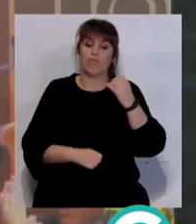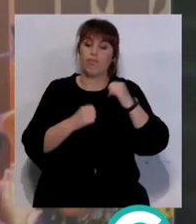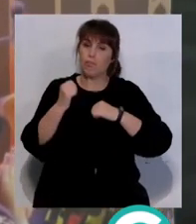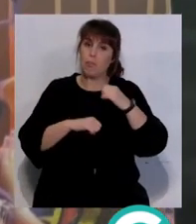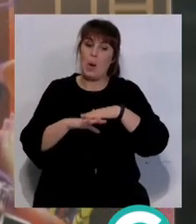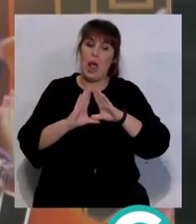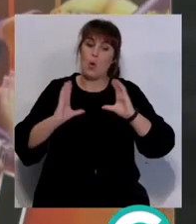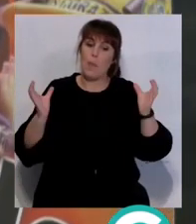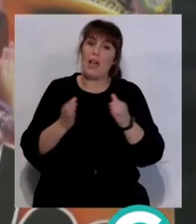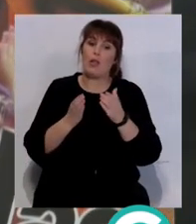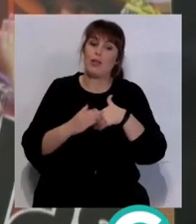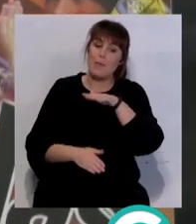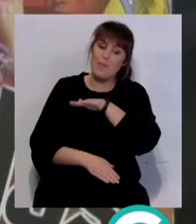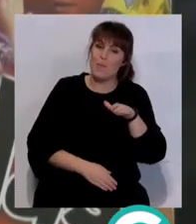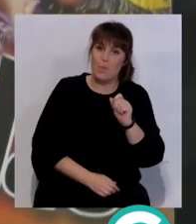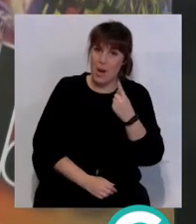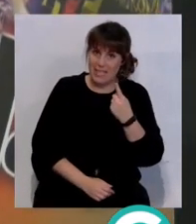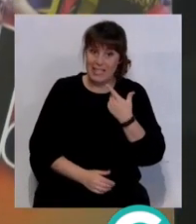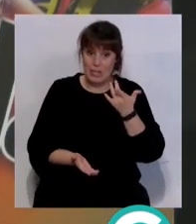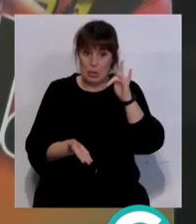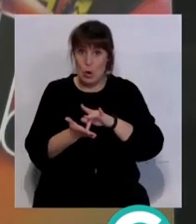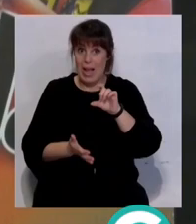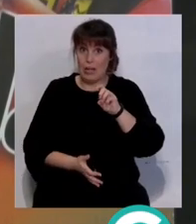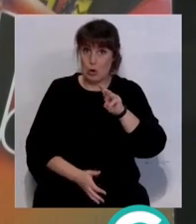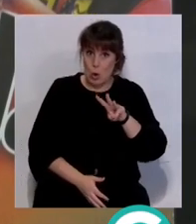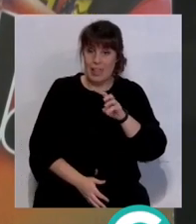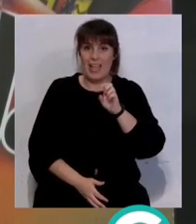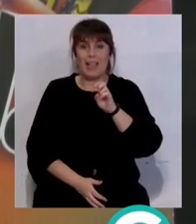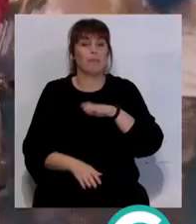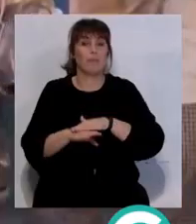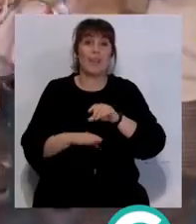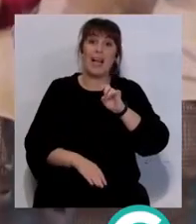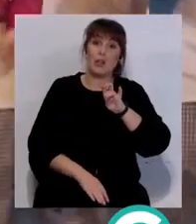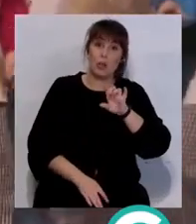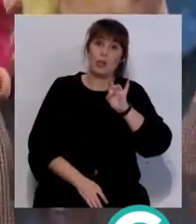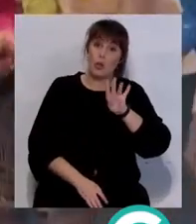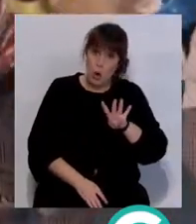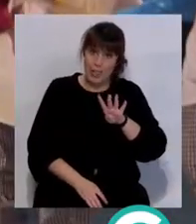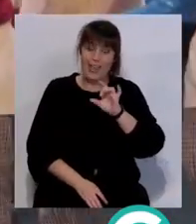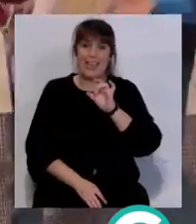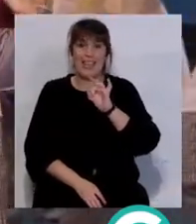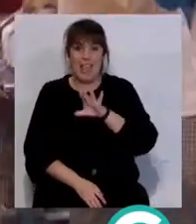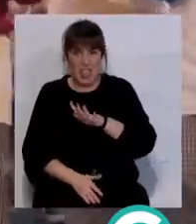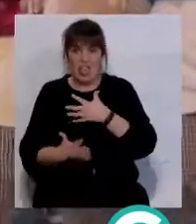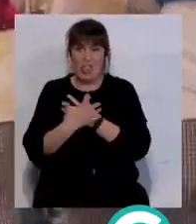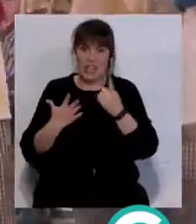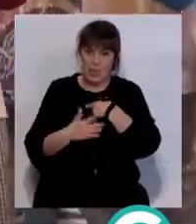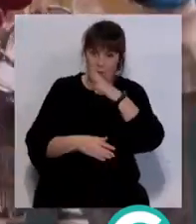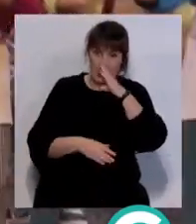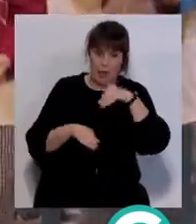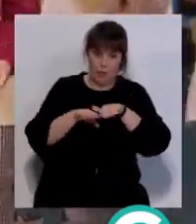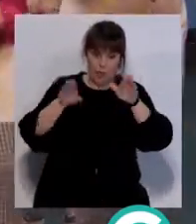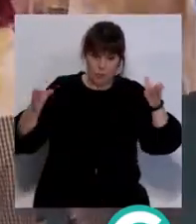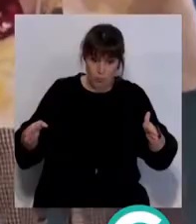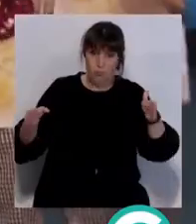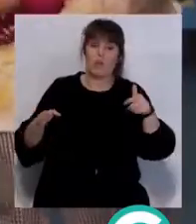de las agrupaciones de los más pequeños, los días 14, 15 y 16 de febrero a partir de las 7 de la tarde en el tablado instalado en la